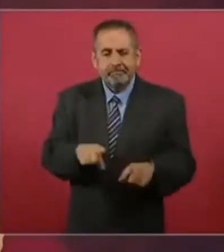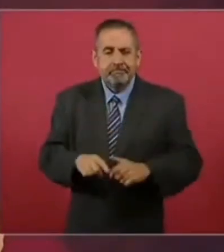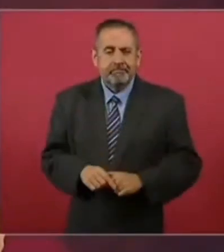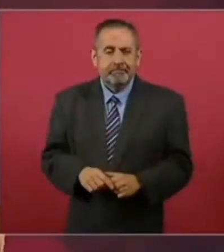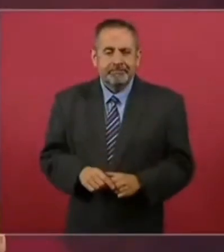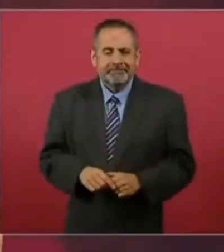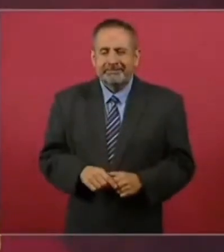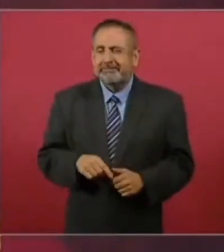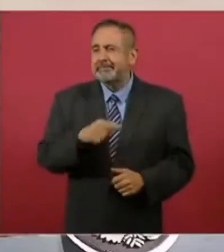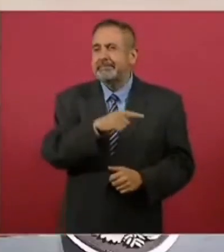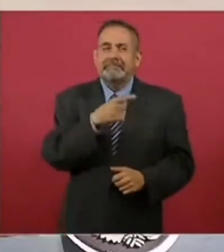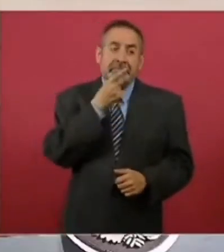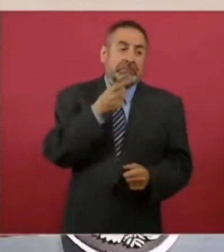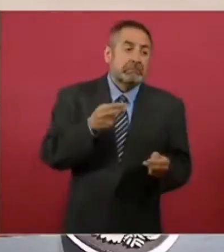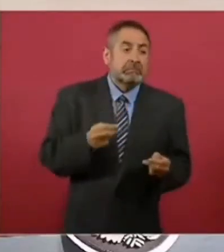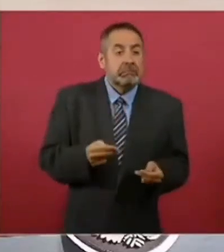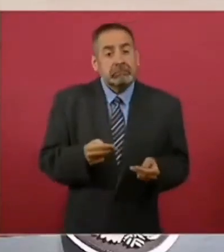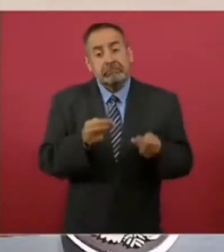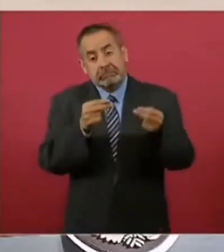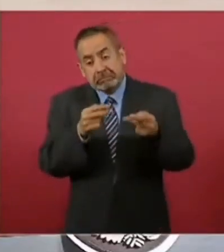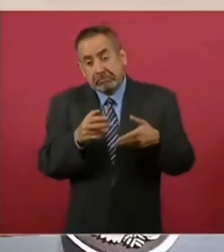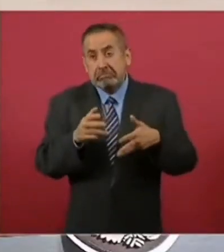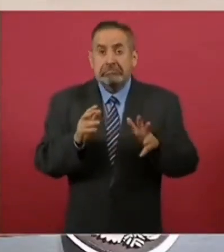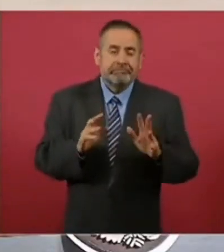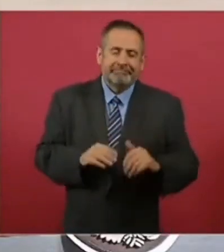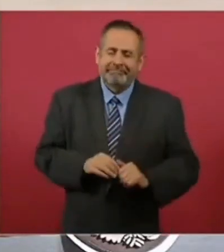Ellos le llaman negocios,